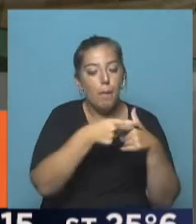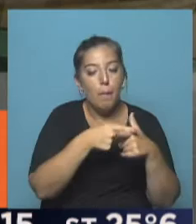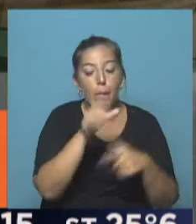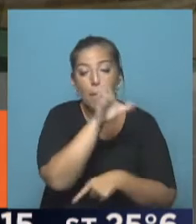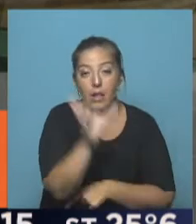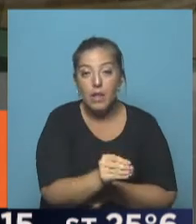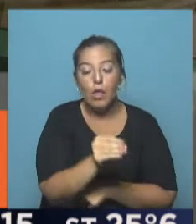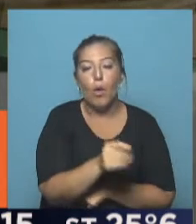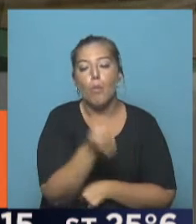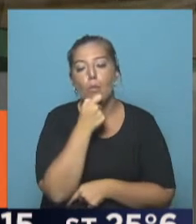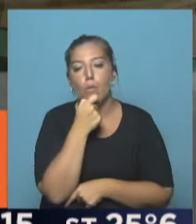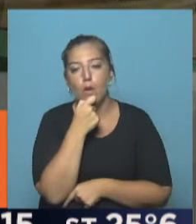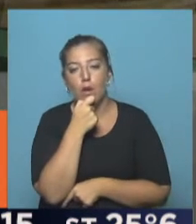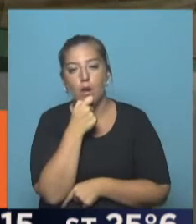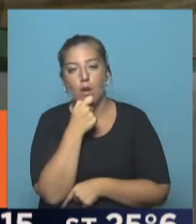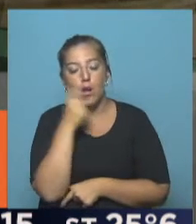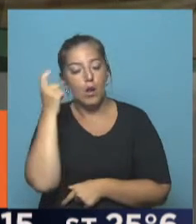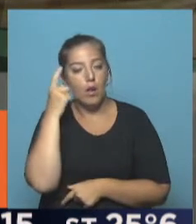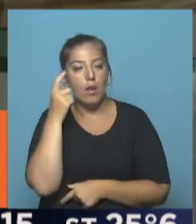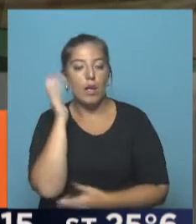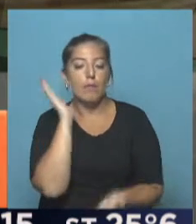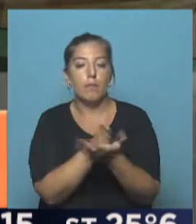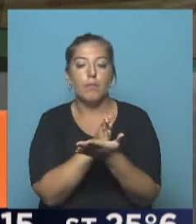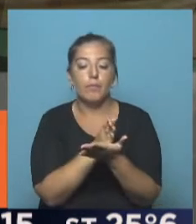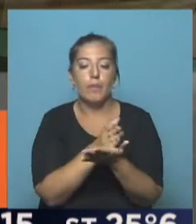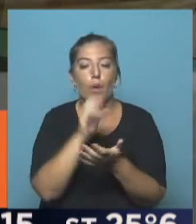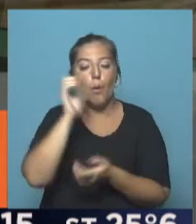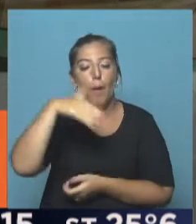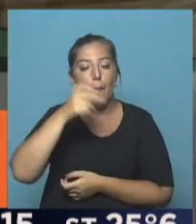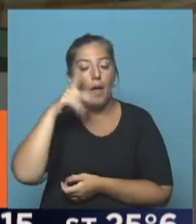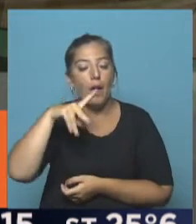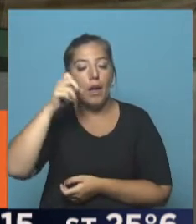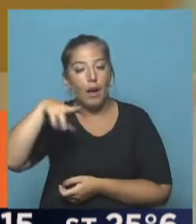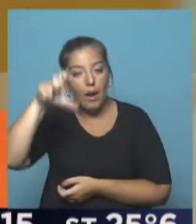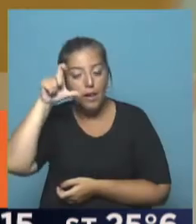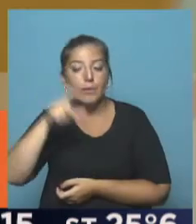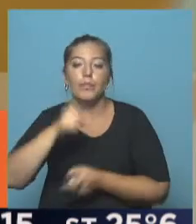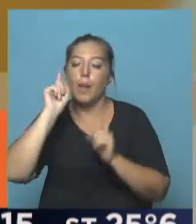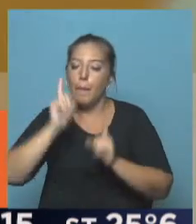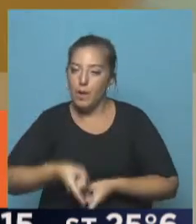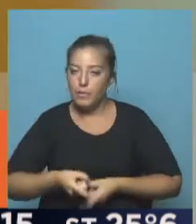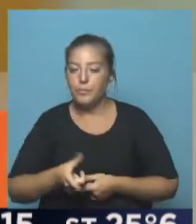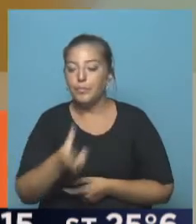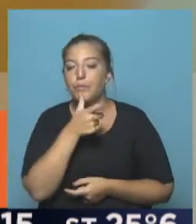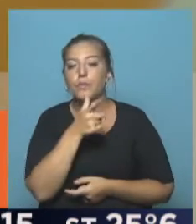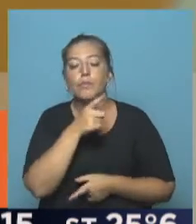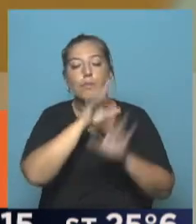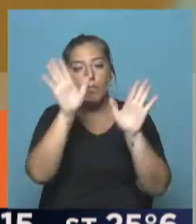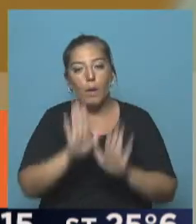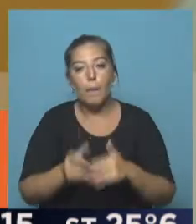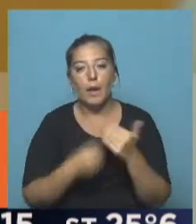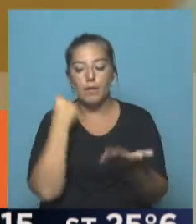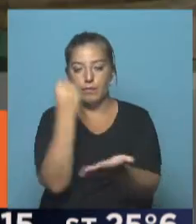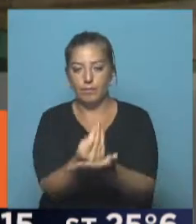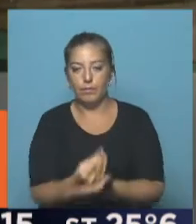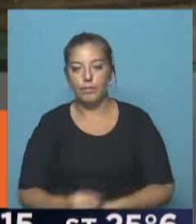con el Obamacare, que no es un invento de Trump, sino que lo toma del Partido Republicano, también está, me parece a mí, preparándose para salir de escena.